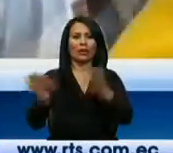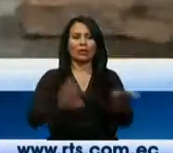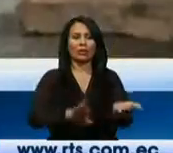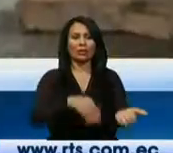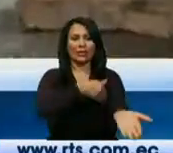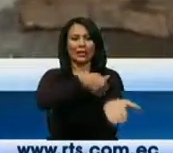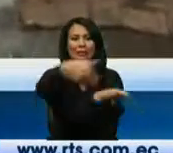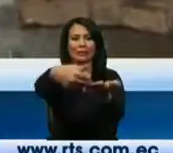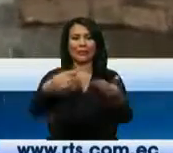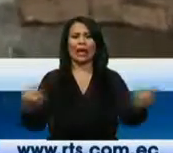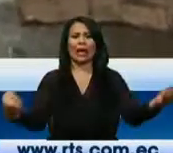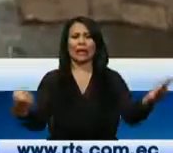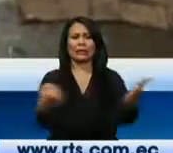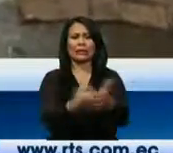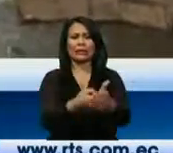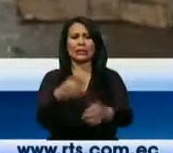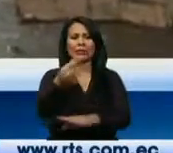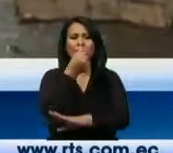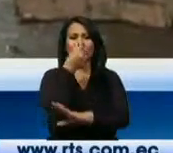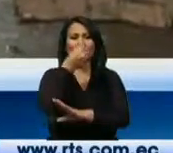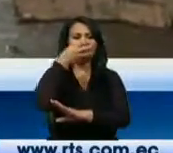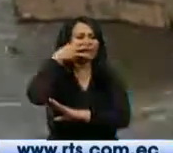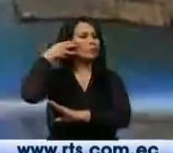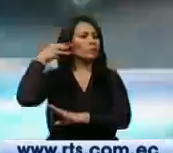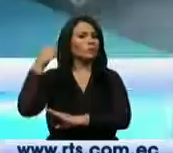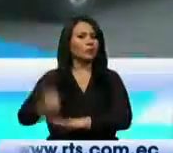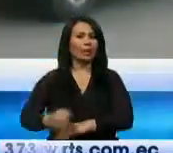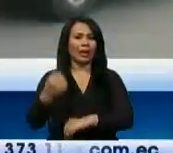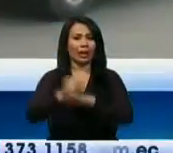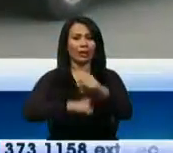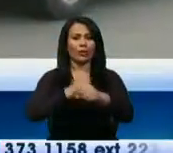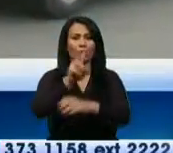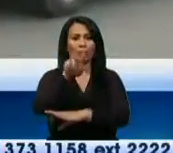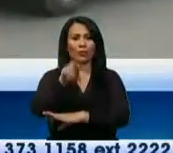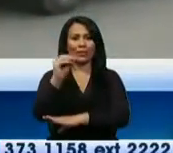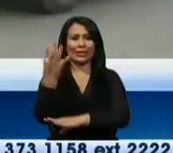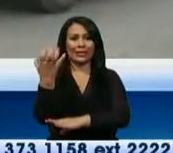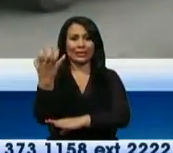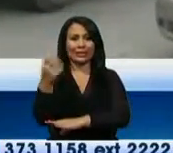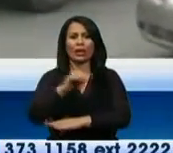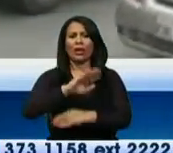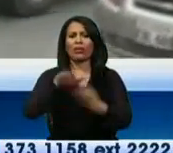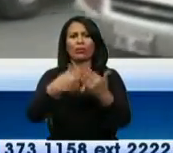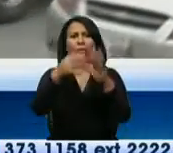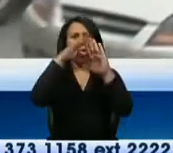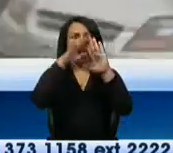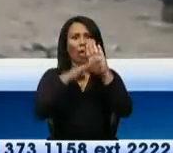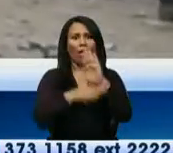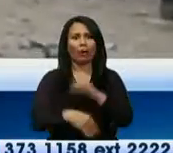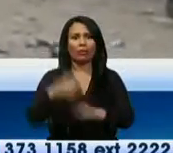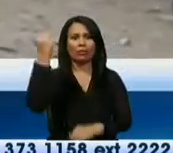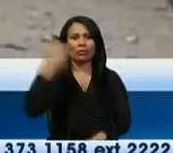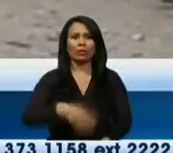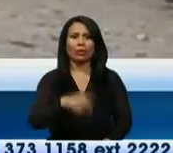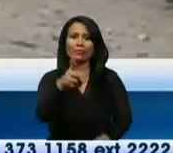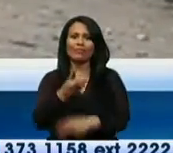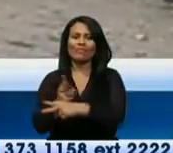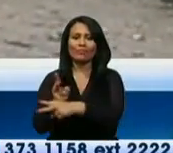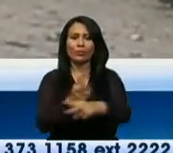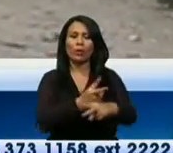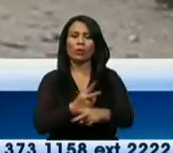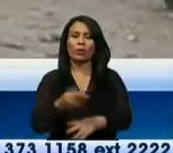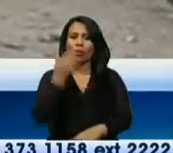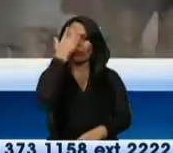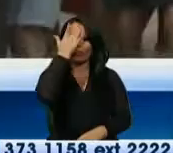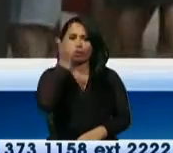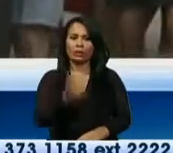de tránsito en la provincia de Sáchira en lo que va del 2015. Se pide a la ciudadanía tomar precauciones al conducir para evitar más pérdidas de